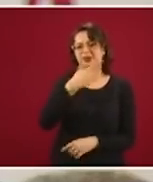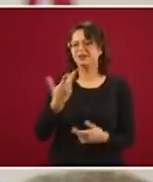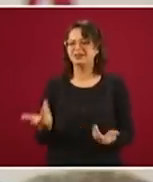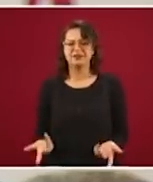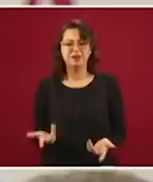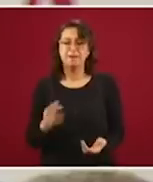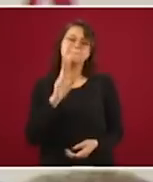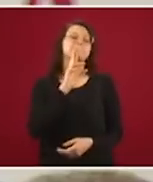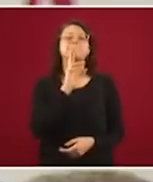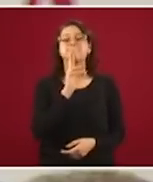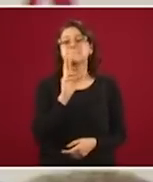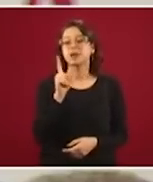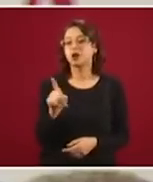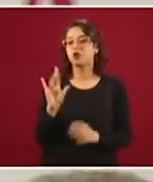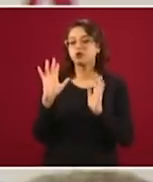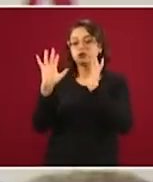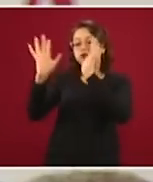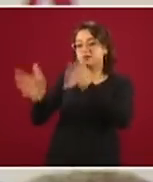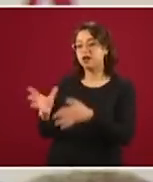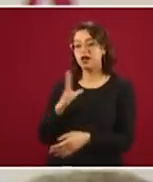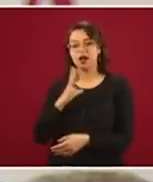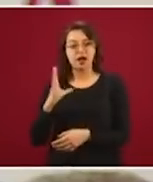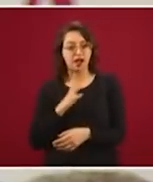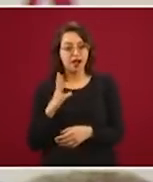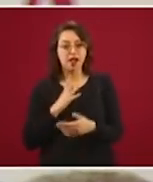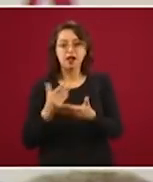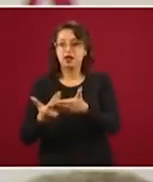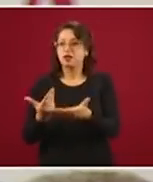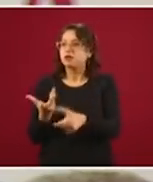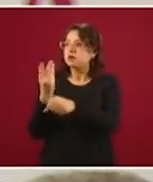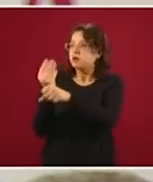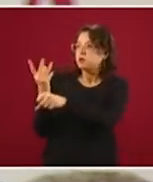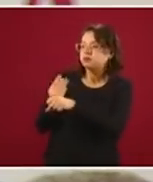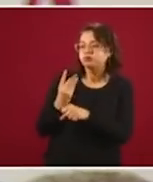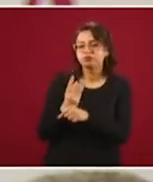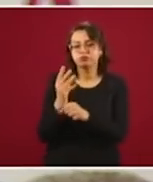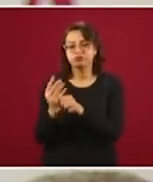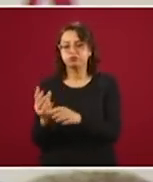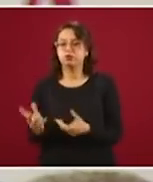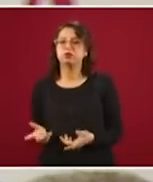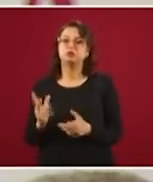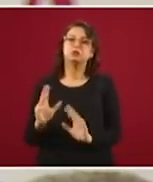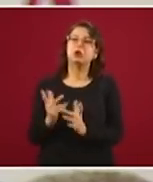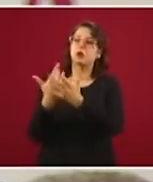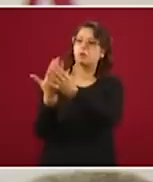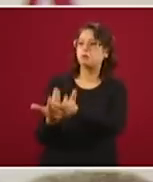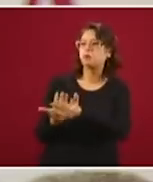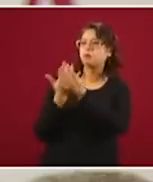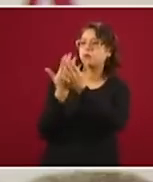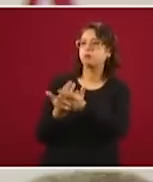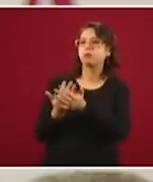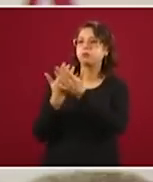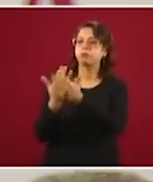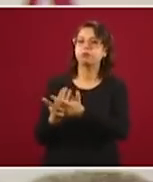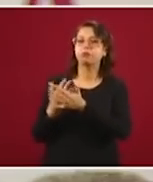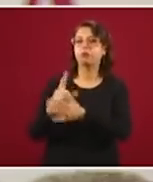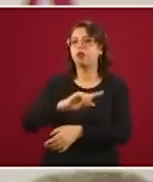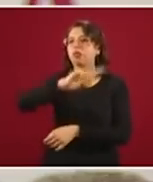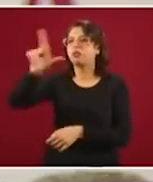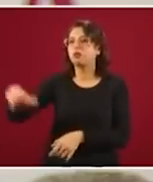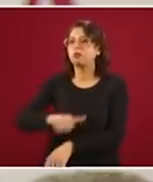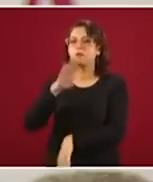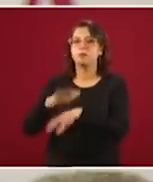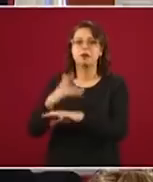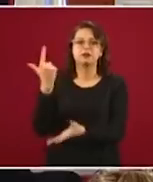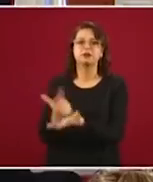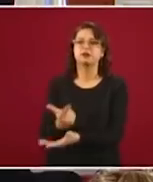la conservación de manera eficiente con mantenimiento preventivo y correctivo que esperar a que se deterioren las cosas y entonces hay que invertir mucho más. Y